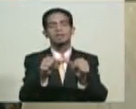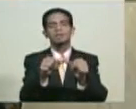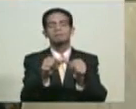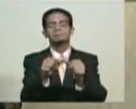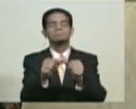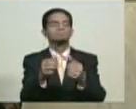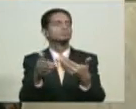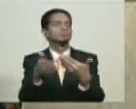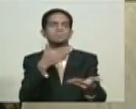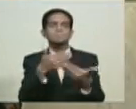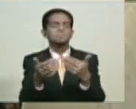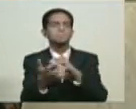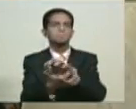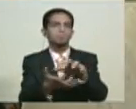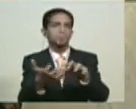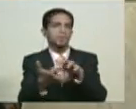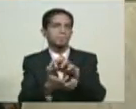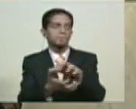problemas.